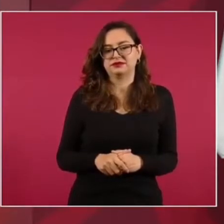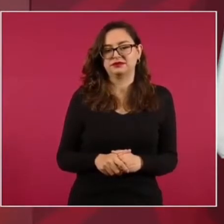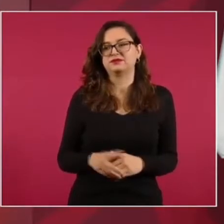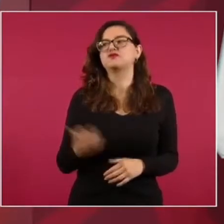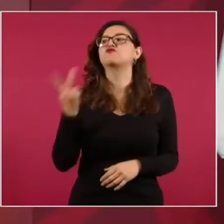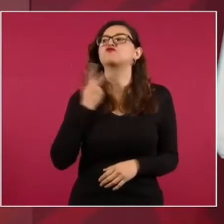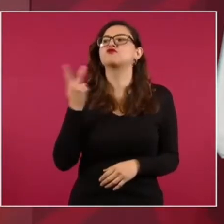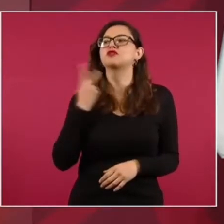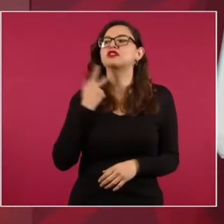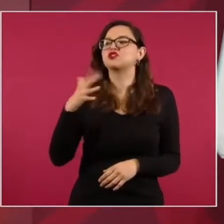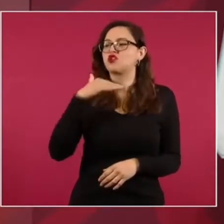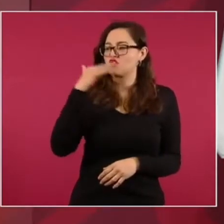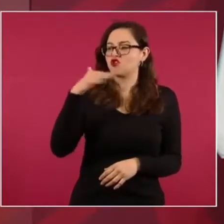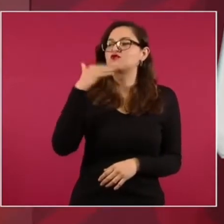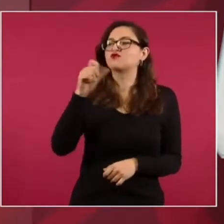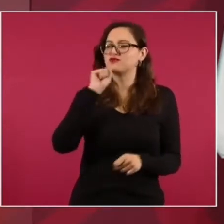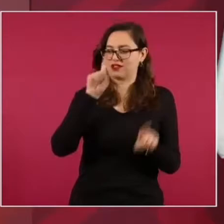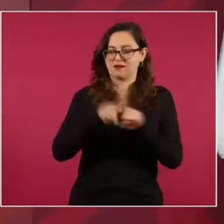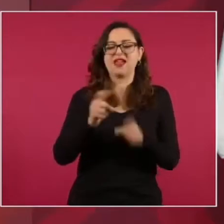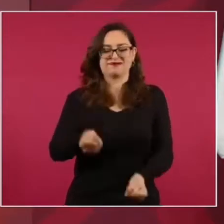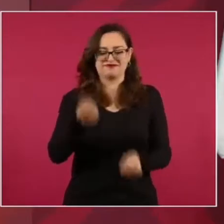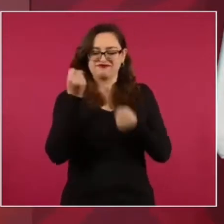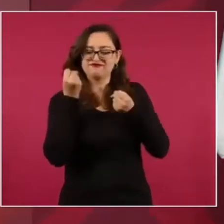los políticos corruptos.